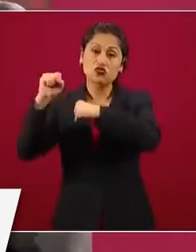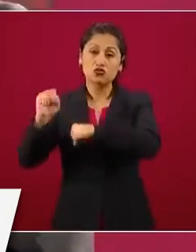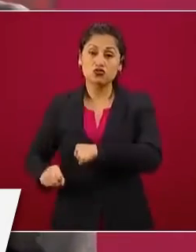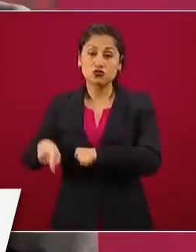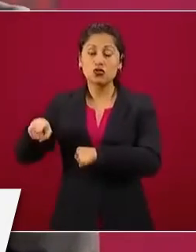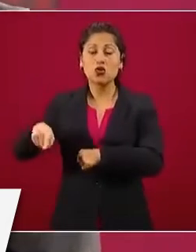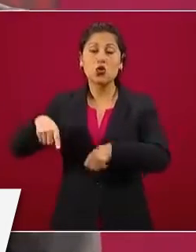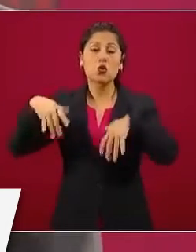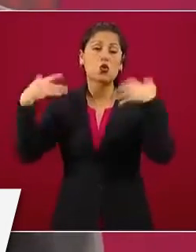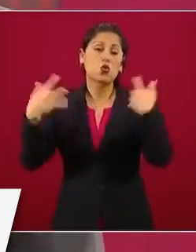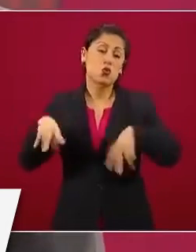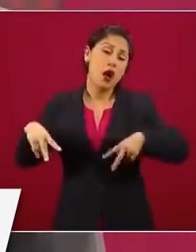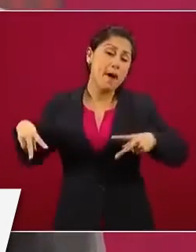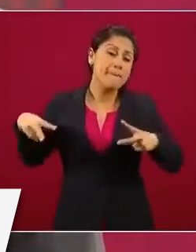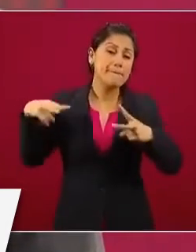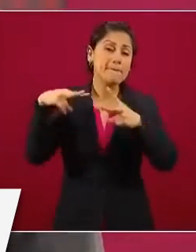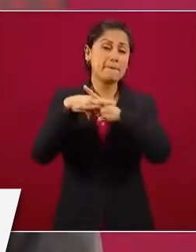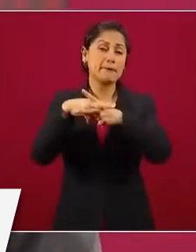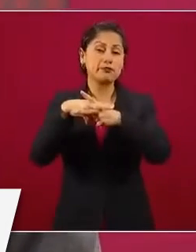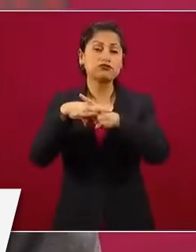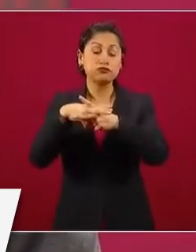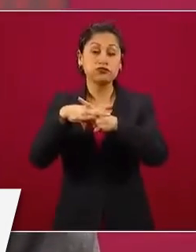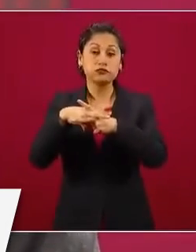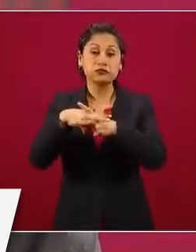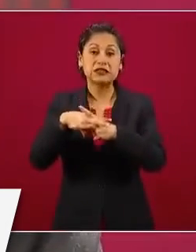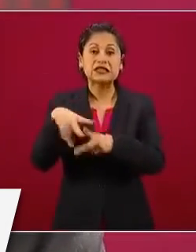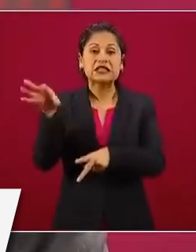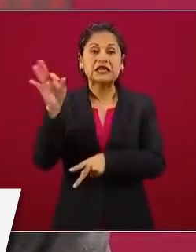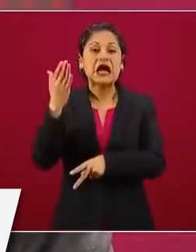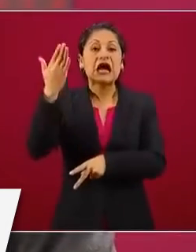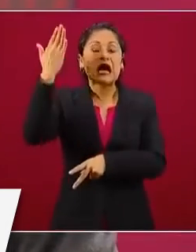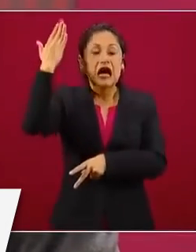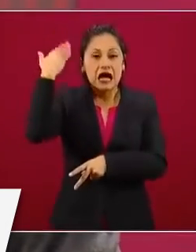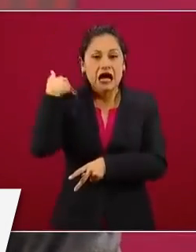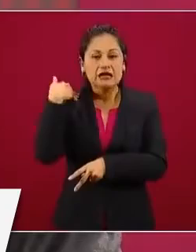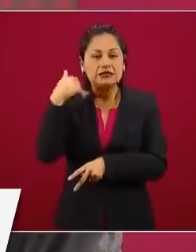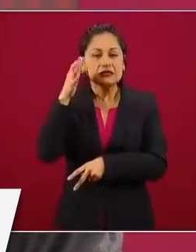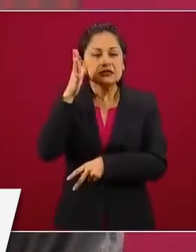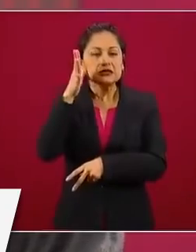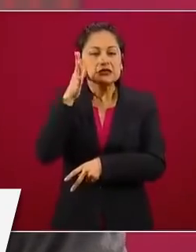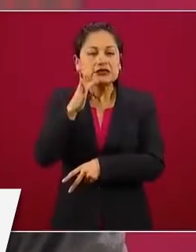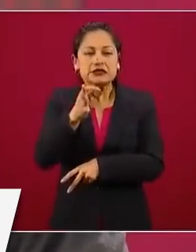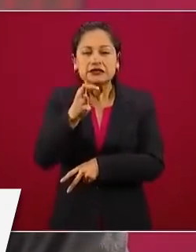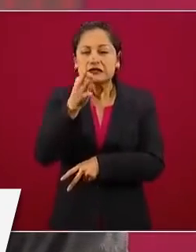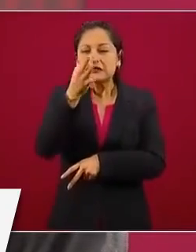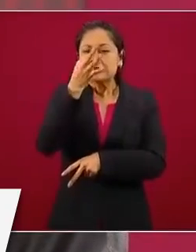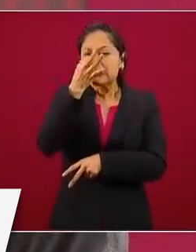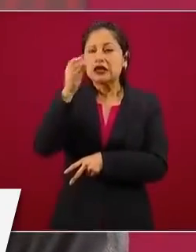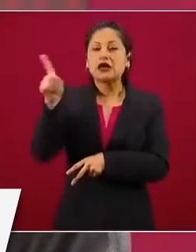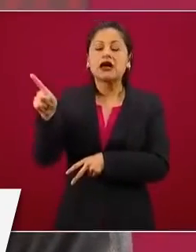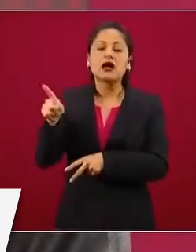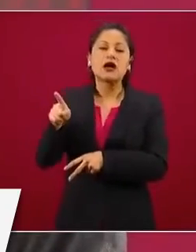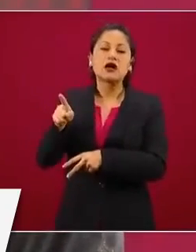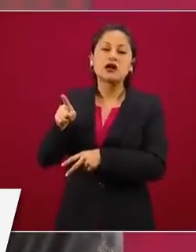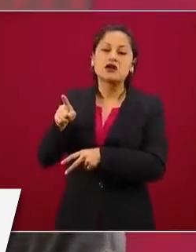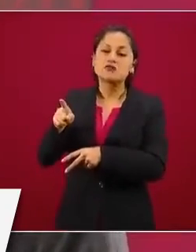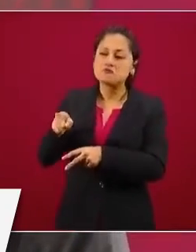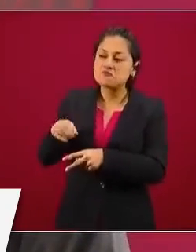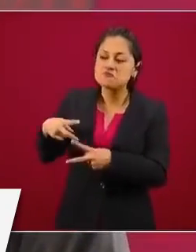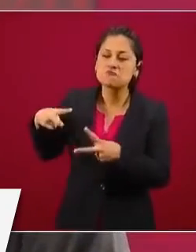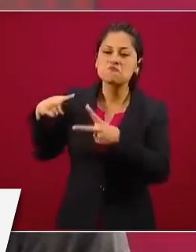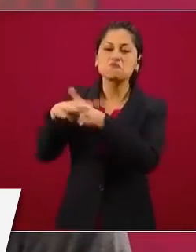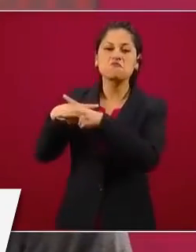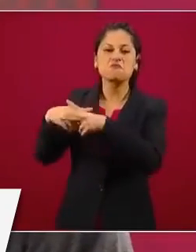de declarar la guerra a Guatemala en la época de Porfirio Díaz